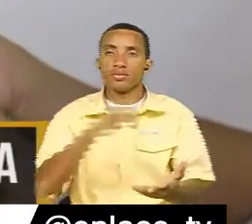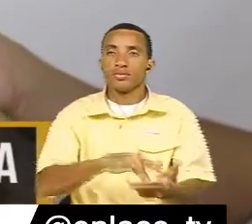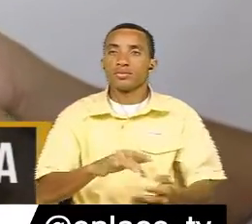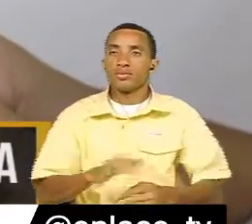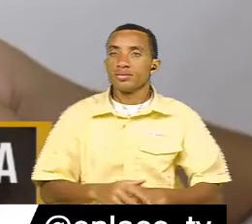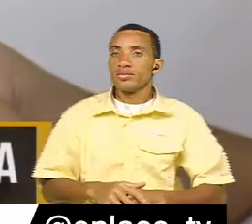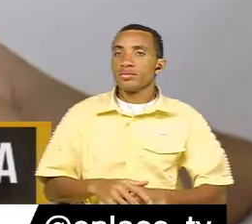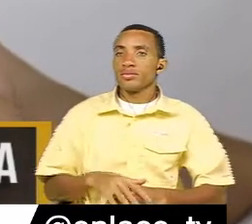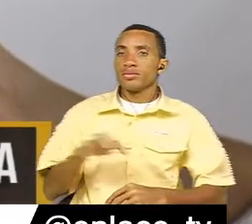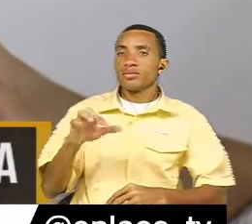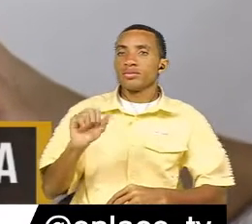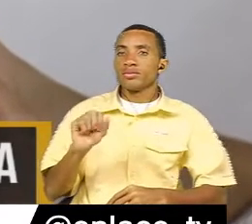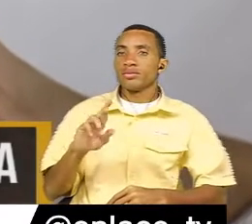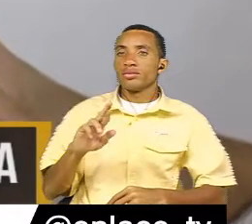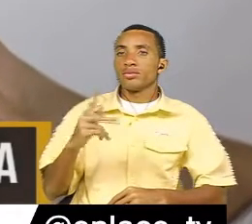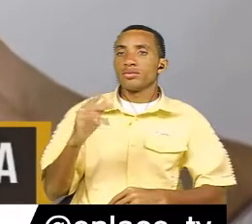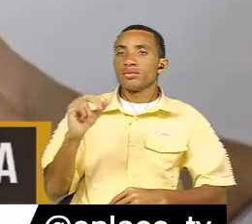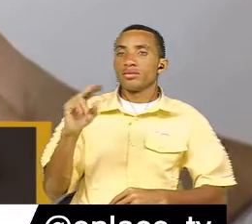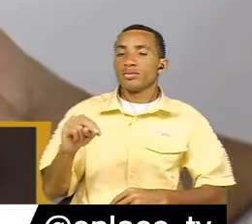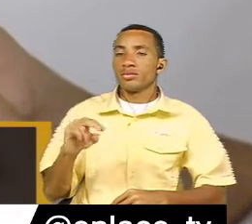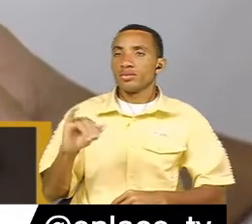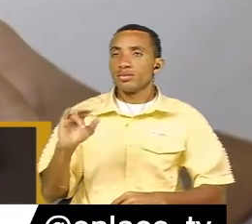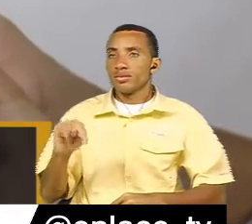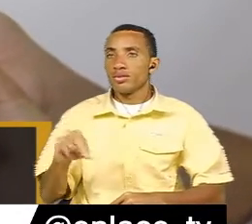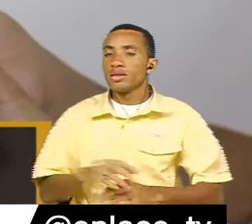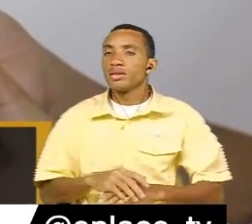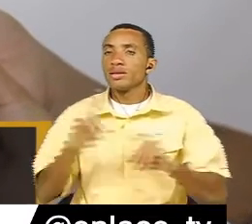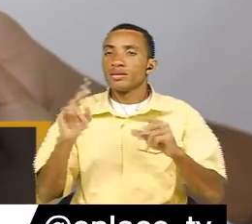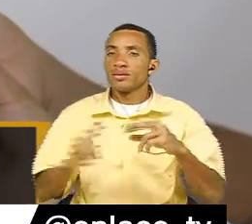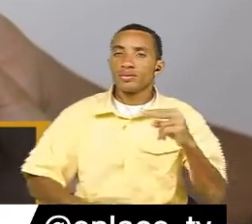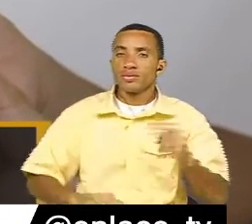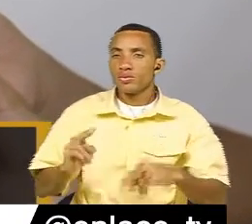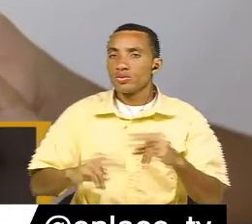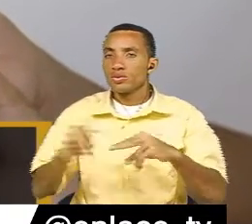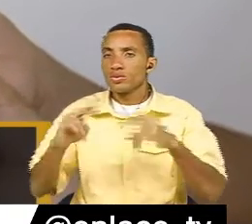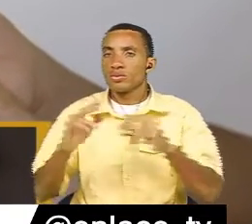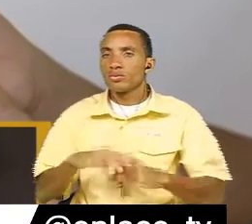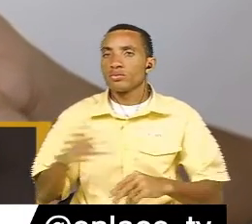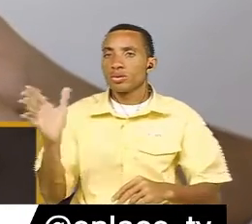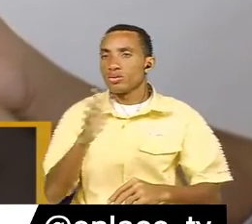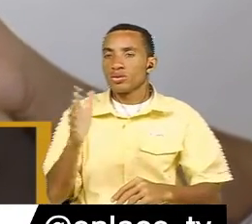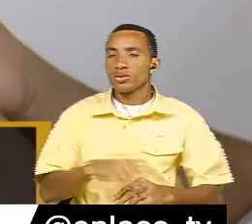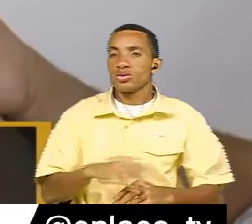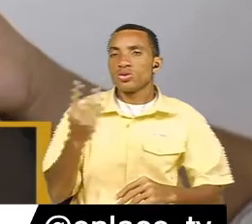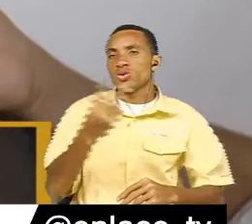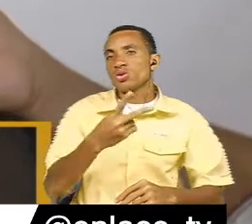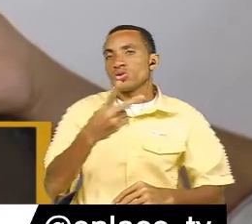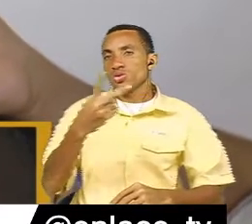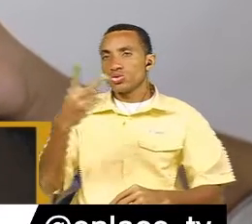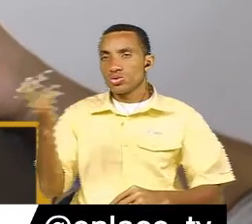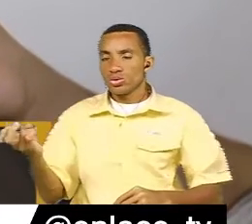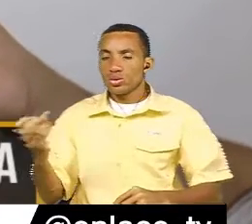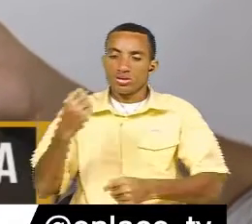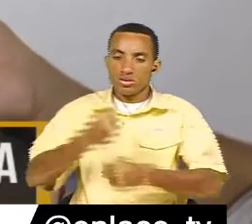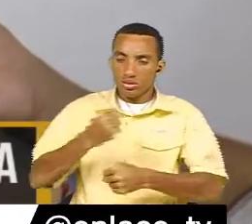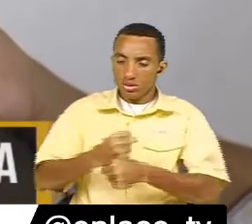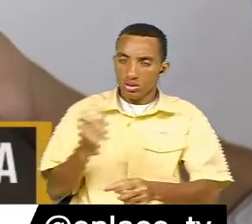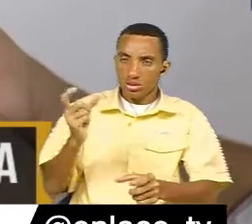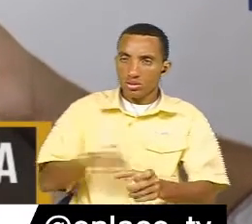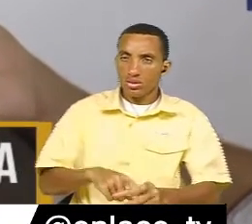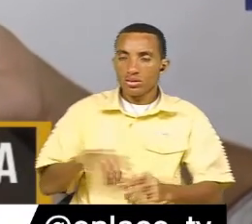by Radisson, en su fase de construcción, presentó una generación de más de 200 empleos directos. Durante su fase